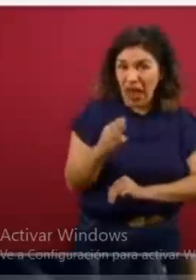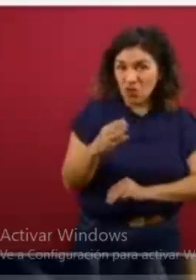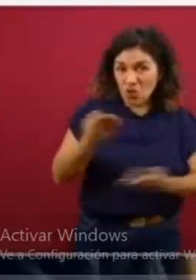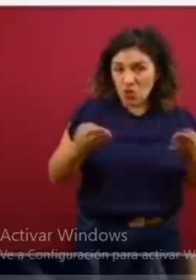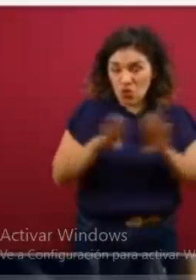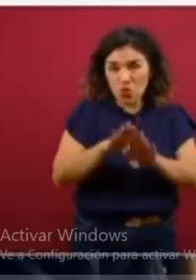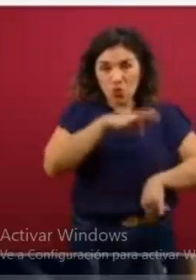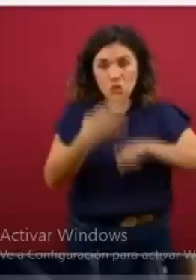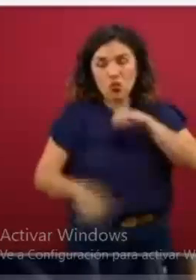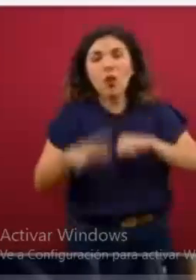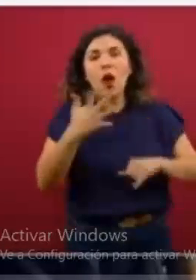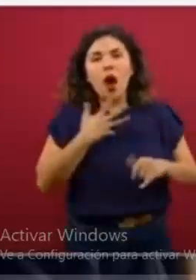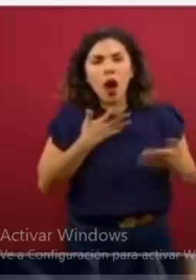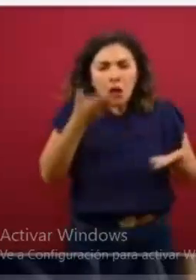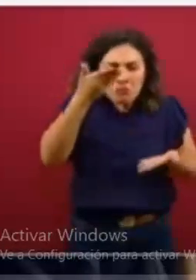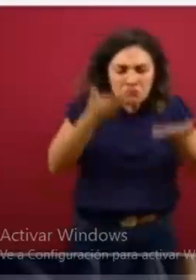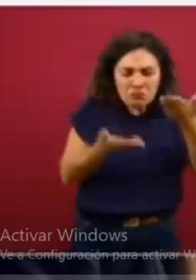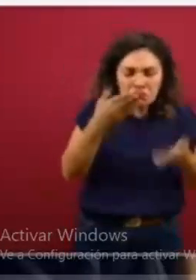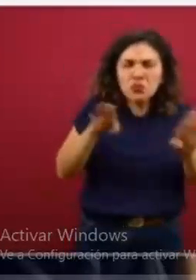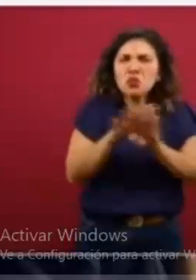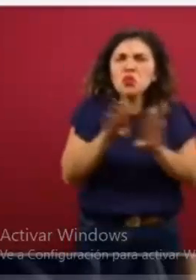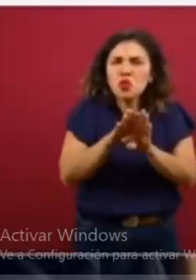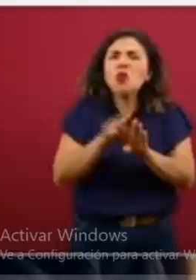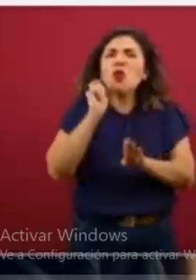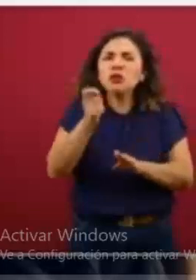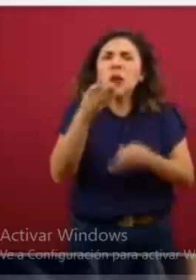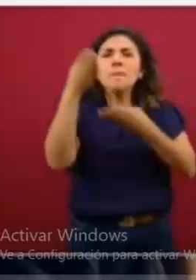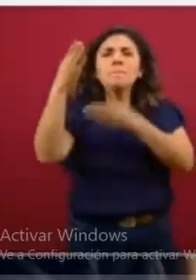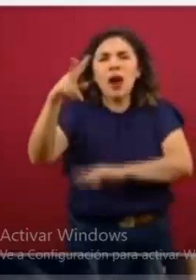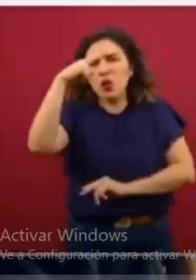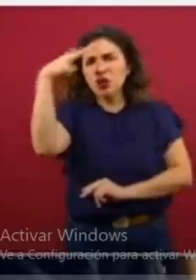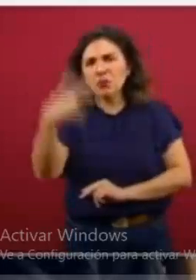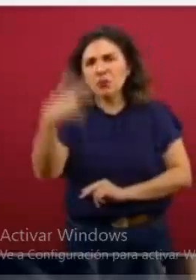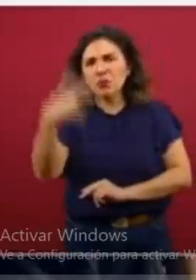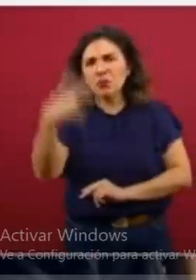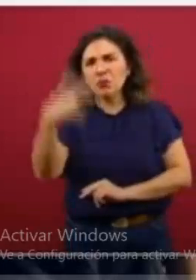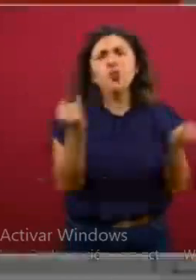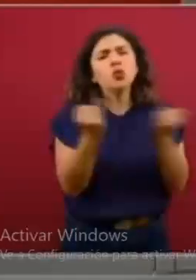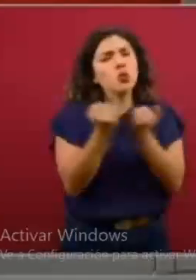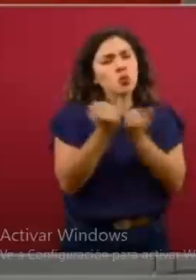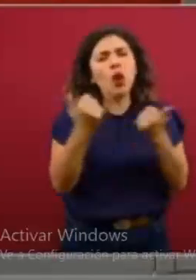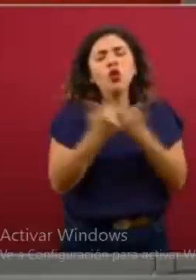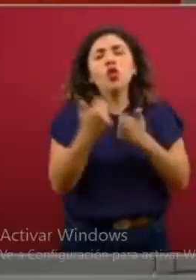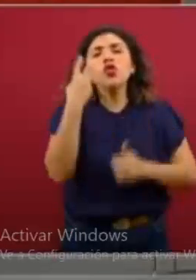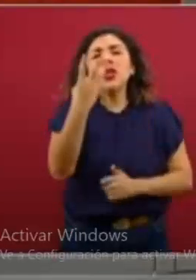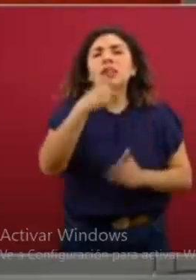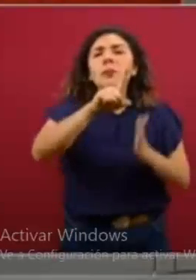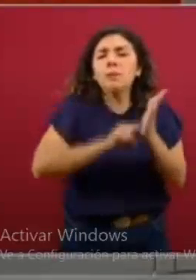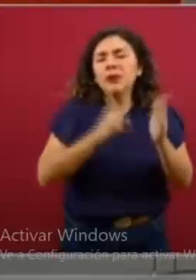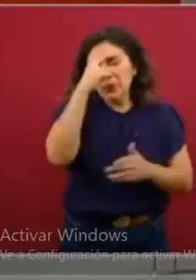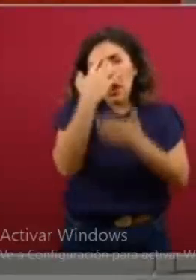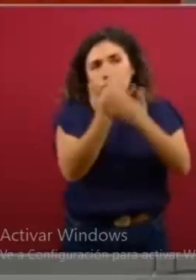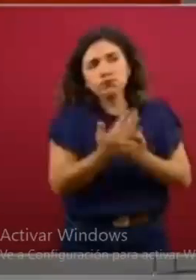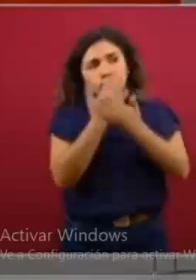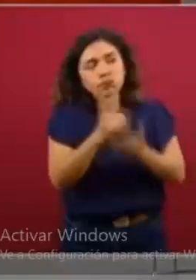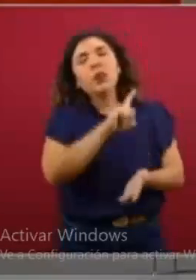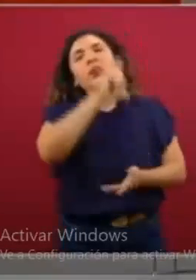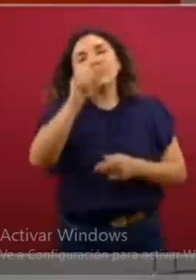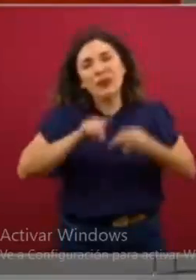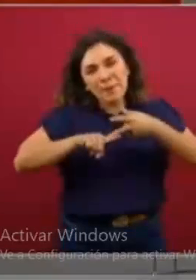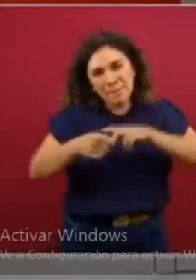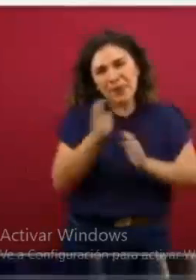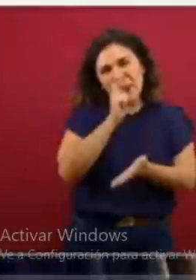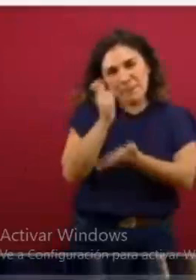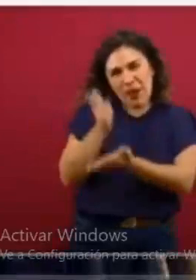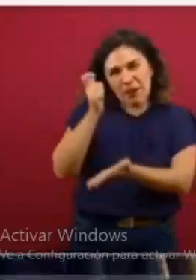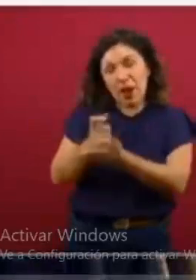haciendo una comparación con lo que marca el Banco de México, pero hubo un meses de gracia y todo lo que se está aplicando,